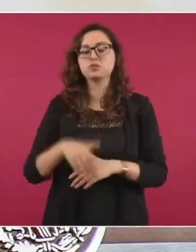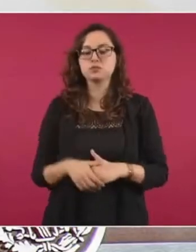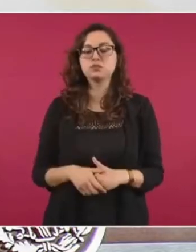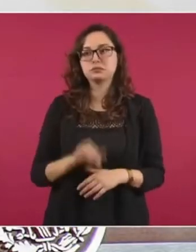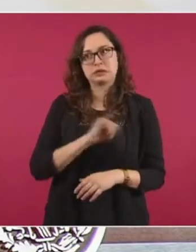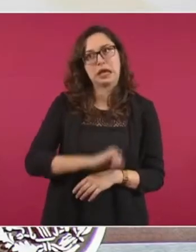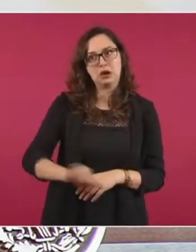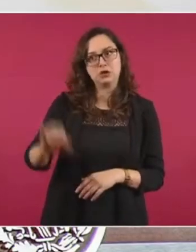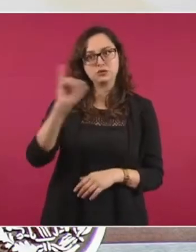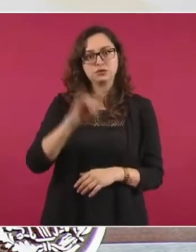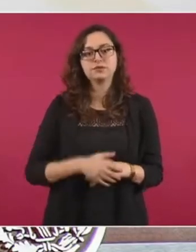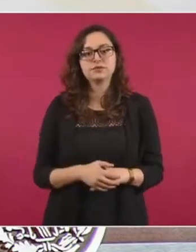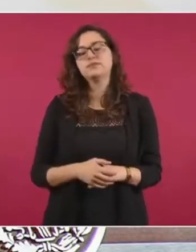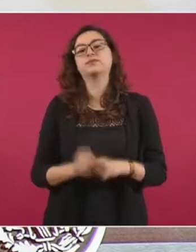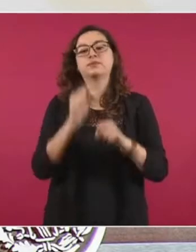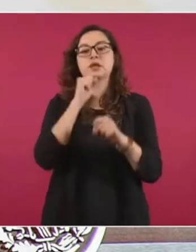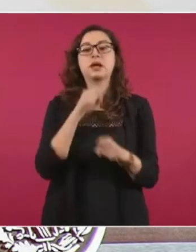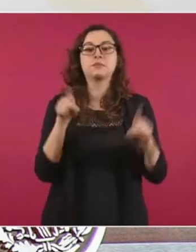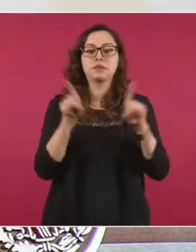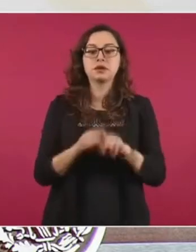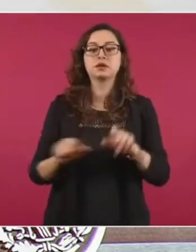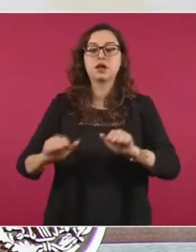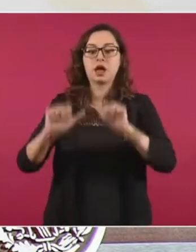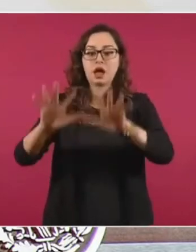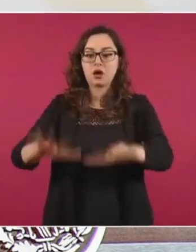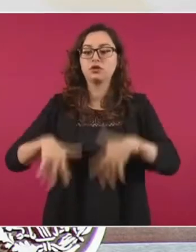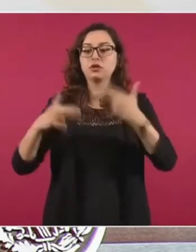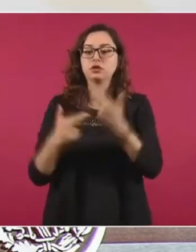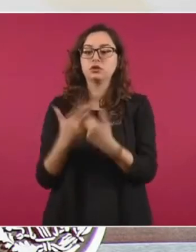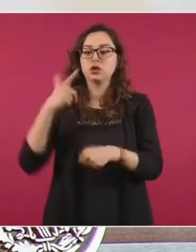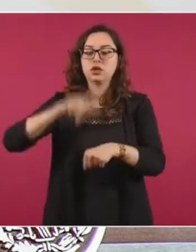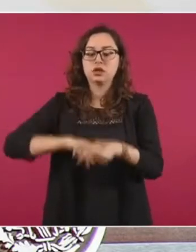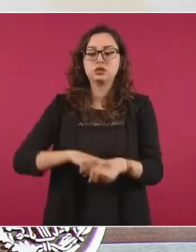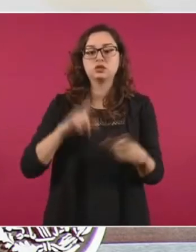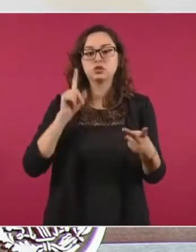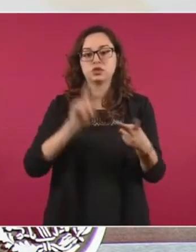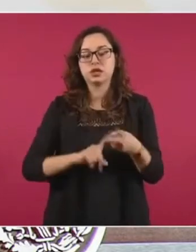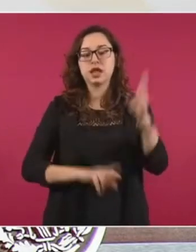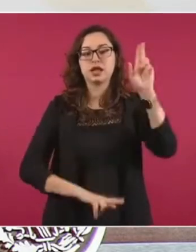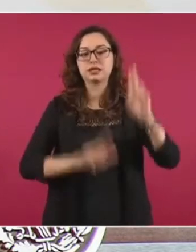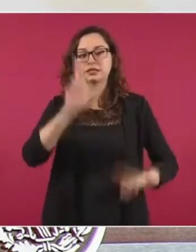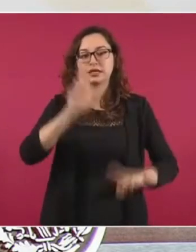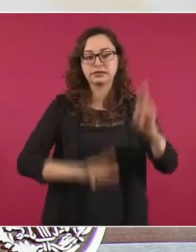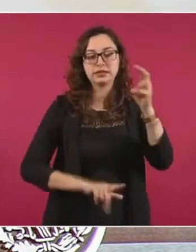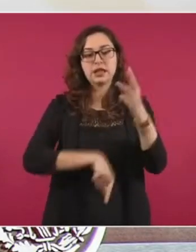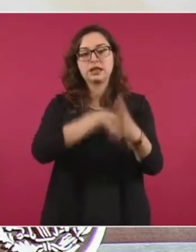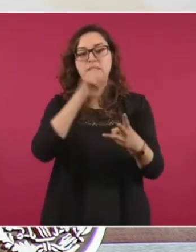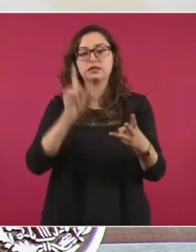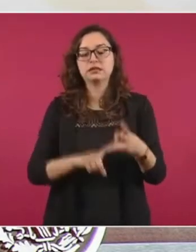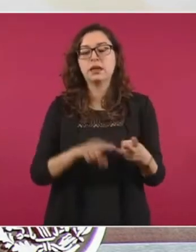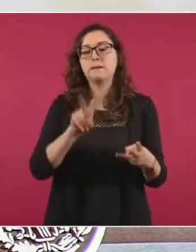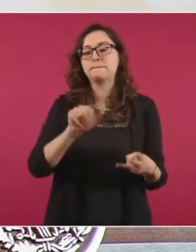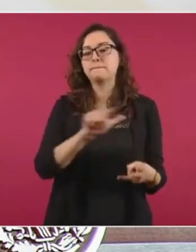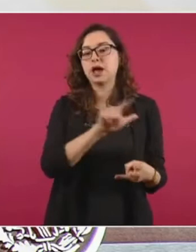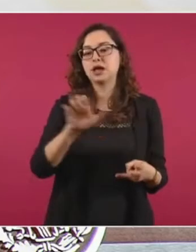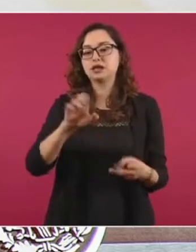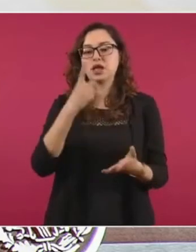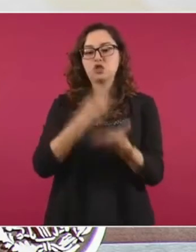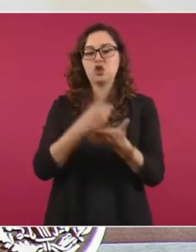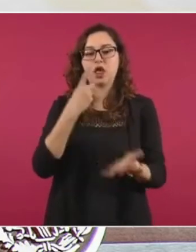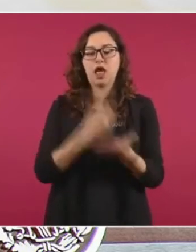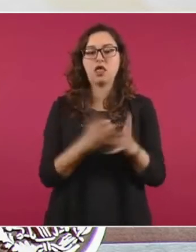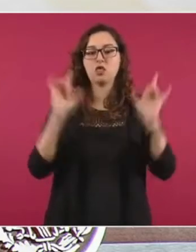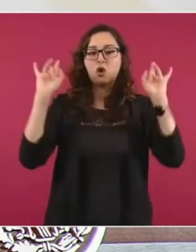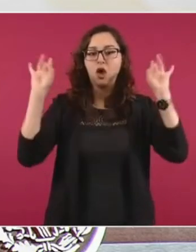pues tenemos también puntos desde el Auditorio Nacional, Plaza Satélite, Valle Dorado, el Ángel de la Independencia, el Monumento a